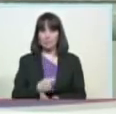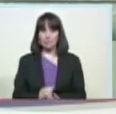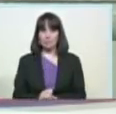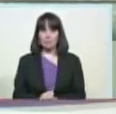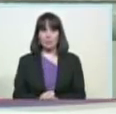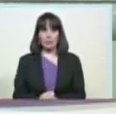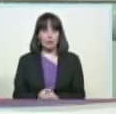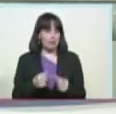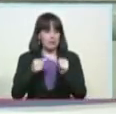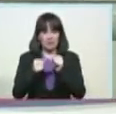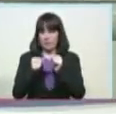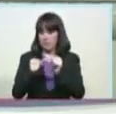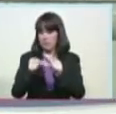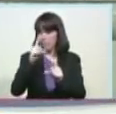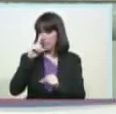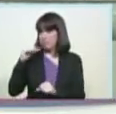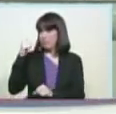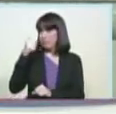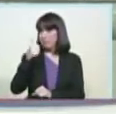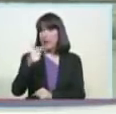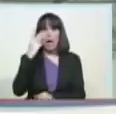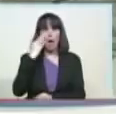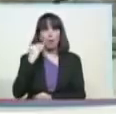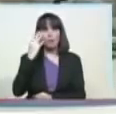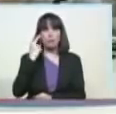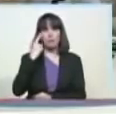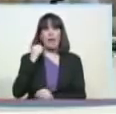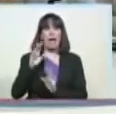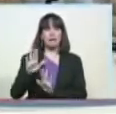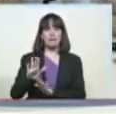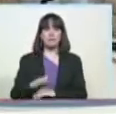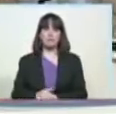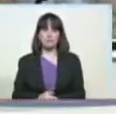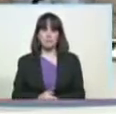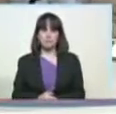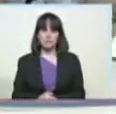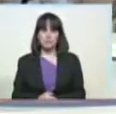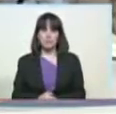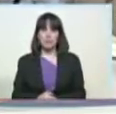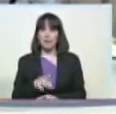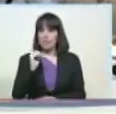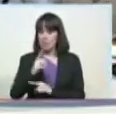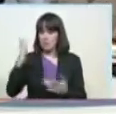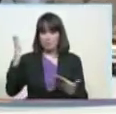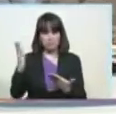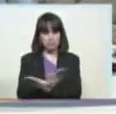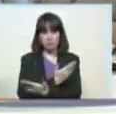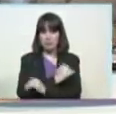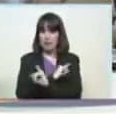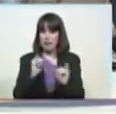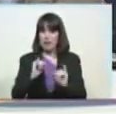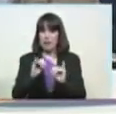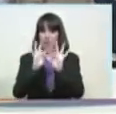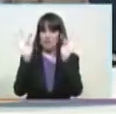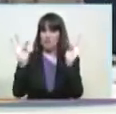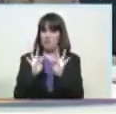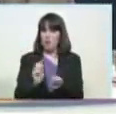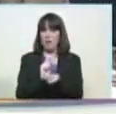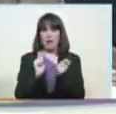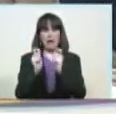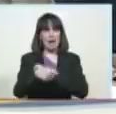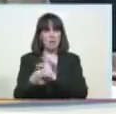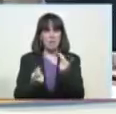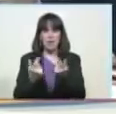se fue instalando por la vía de los hechos tenemos que desinstalarlo sin lugar a dudas tenemos que desinstalarlo